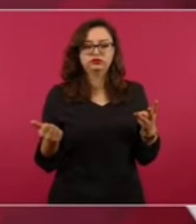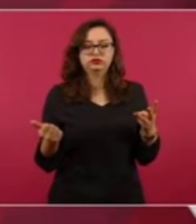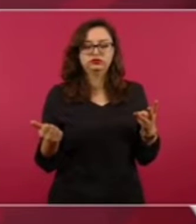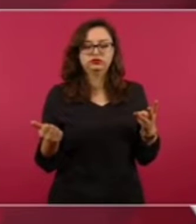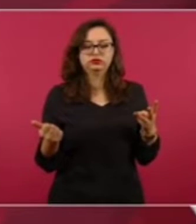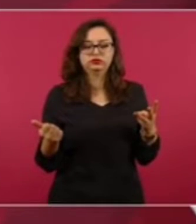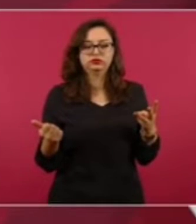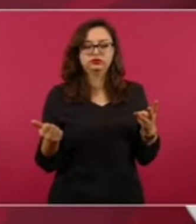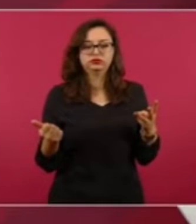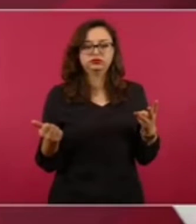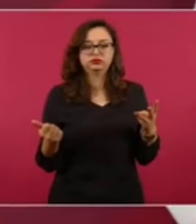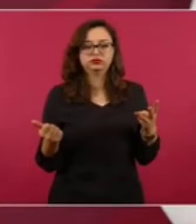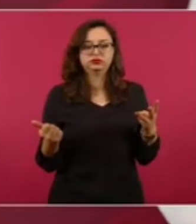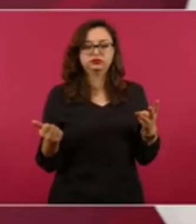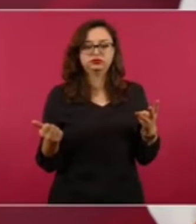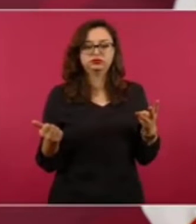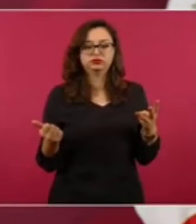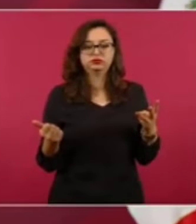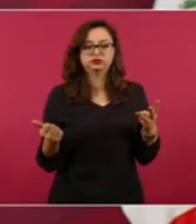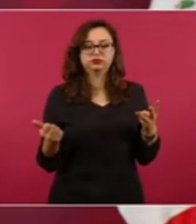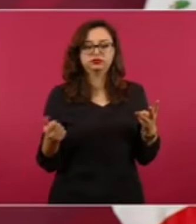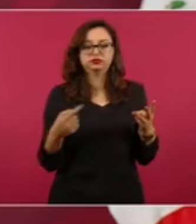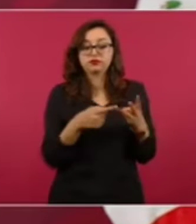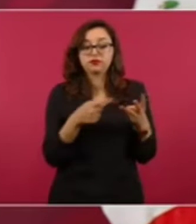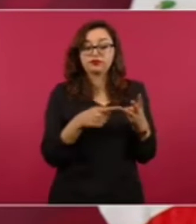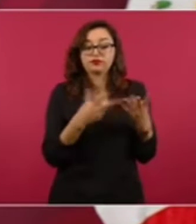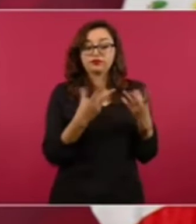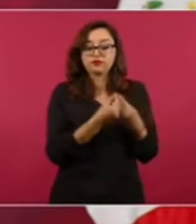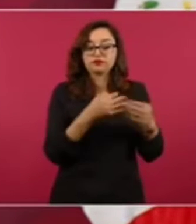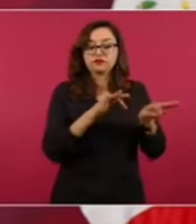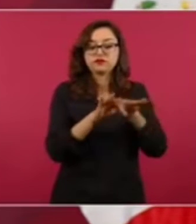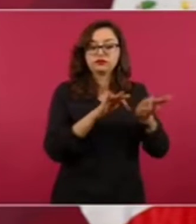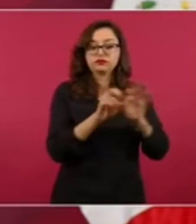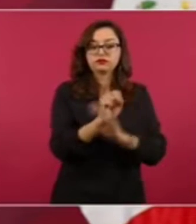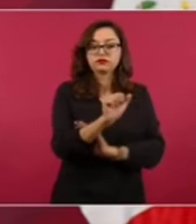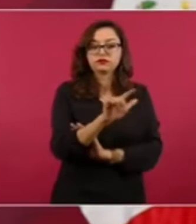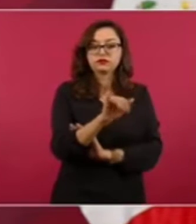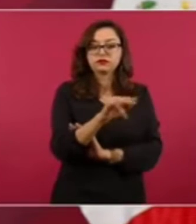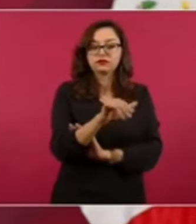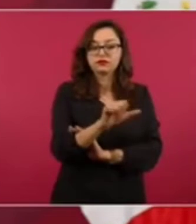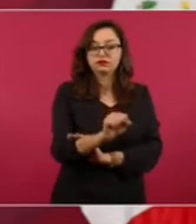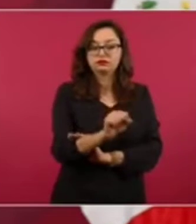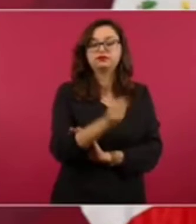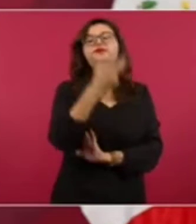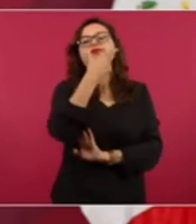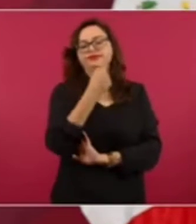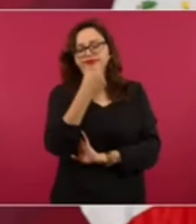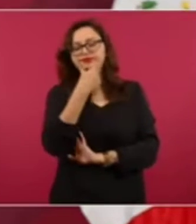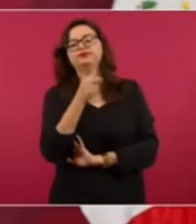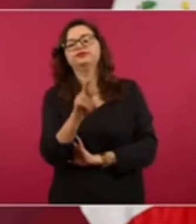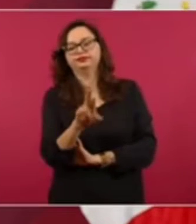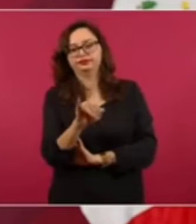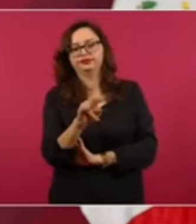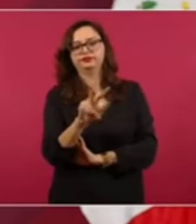que fue de comunicación con Salinas, Riva Palacio.